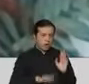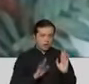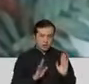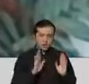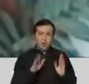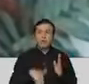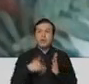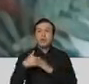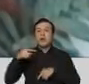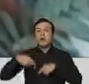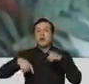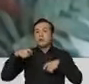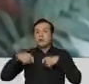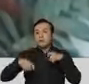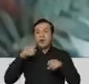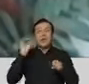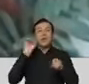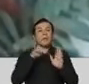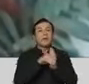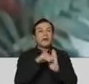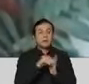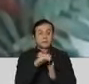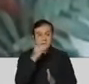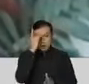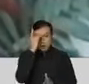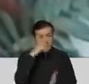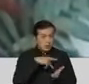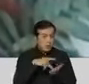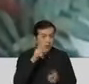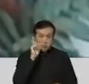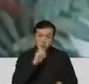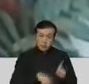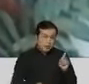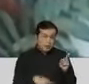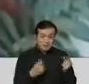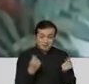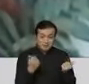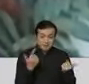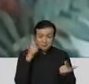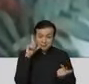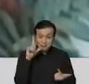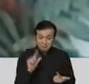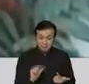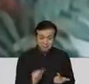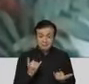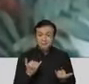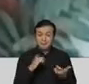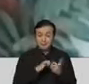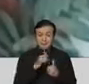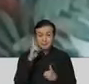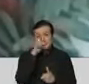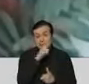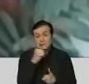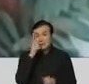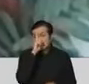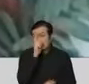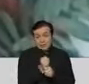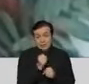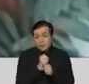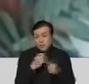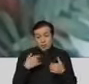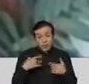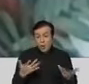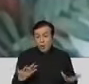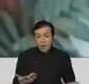la cooperativa de ahorro y crédito o al banco. Lo que le debo no le puedo pagar porque mis ingresos han bajado, porque estoy complicado, porque perdí el empleo, porque